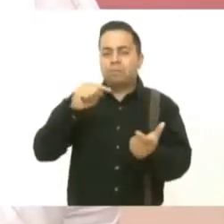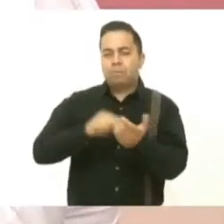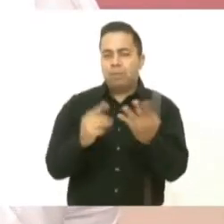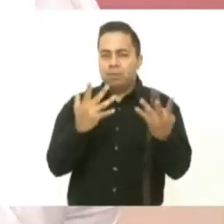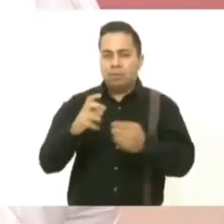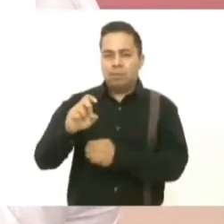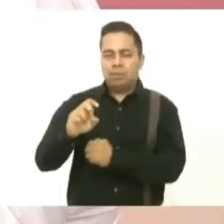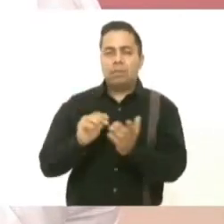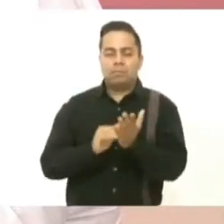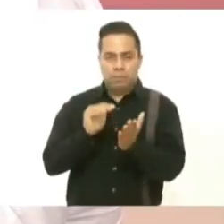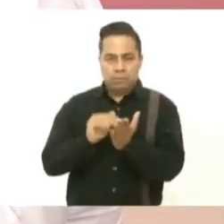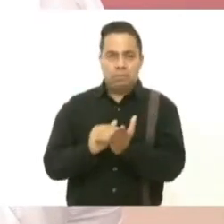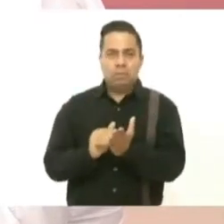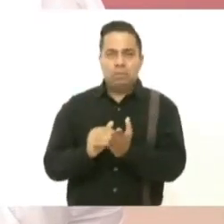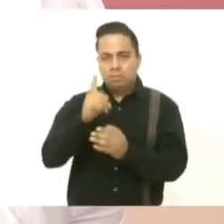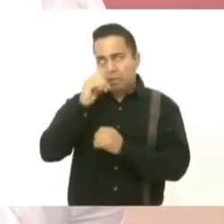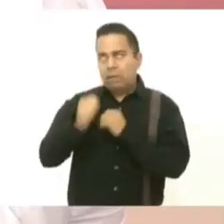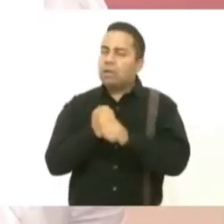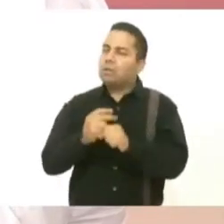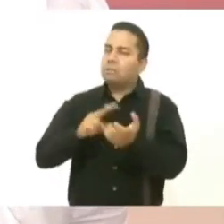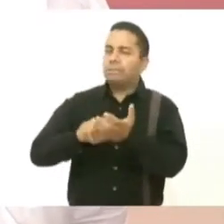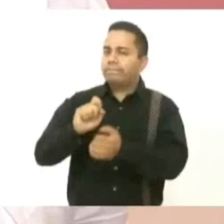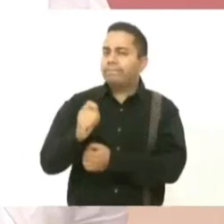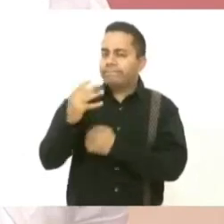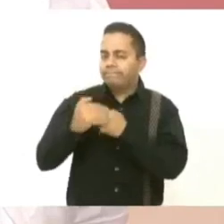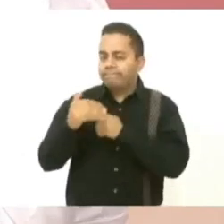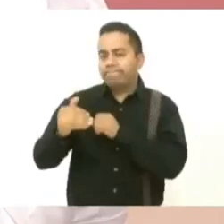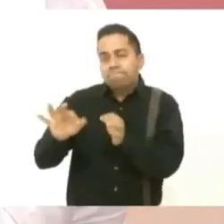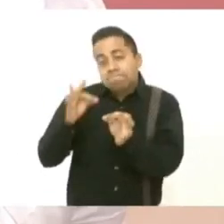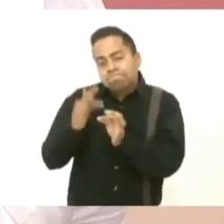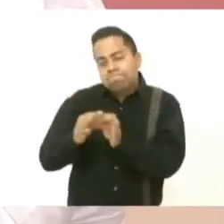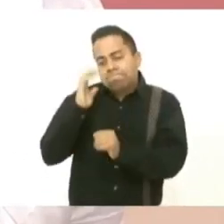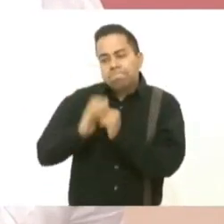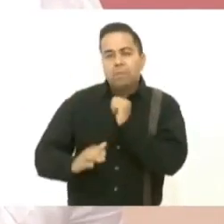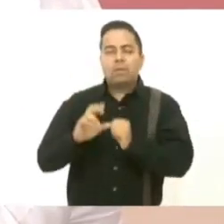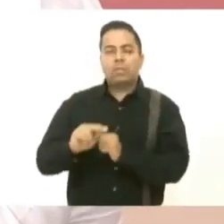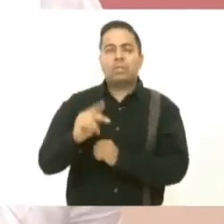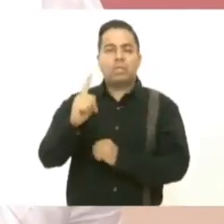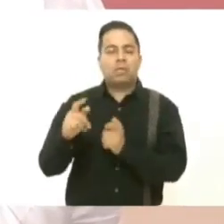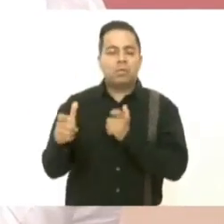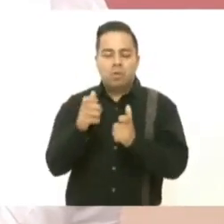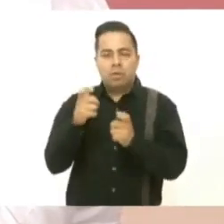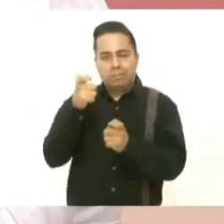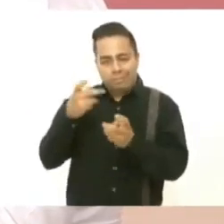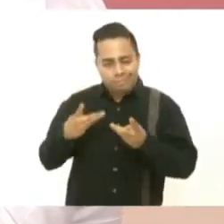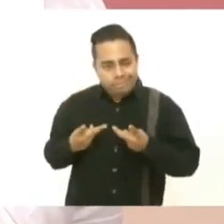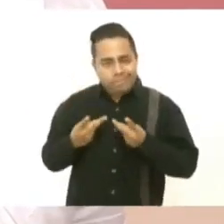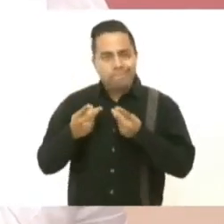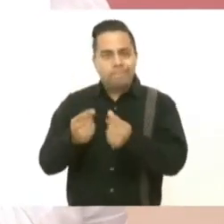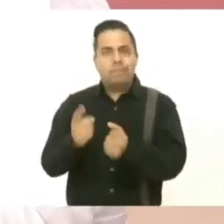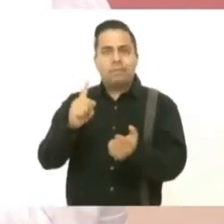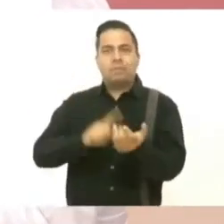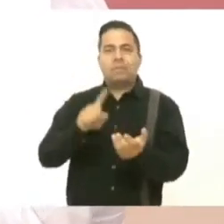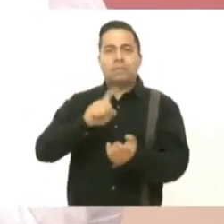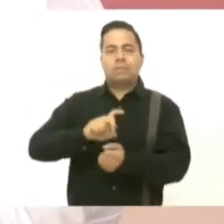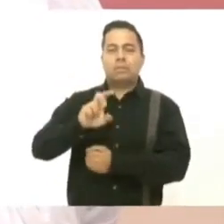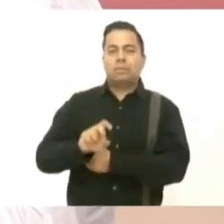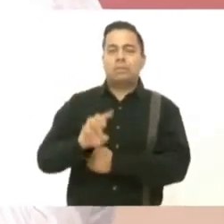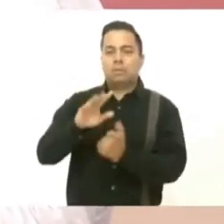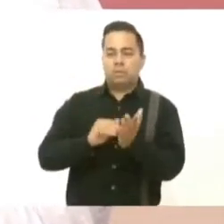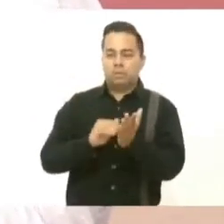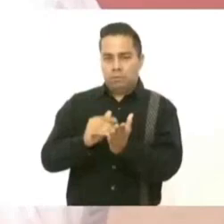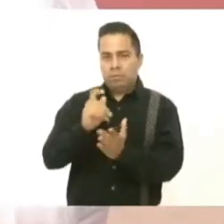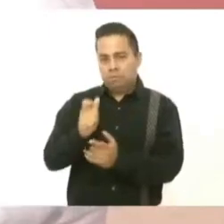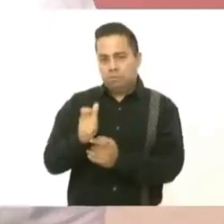1.930 millones. Hacia el 2024 terminaremos 81 caminos con una inversión de 1.134 millones